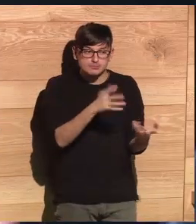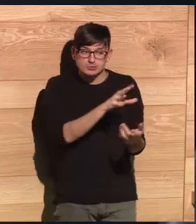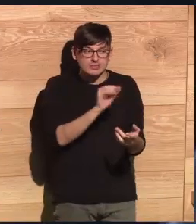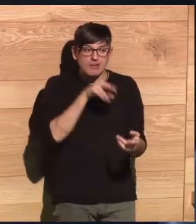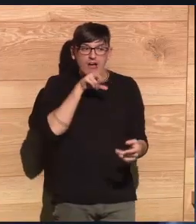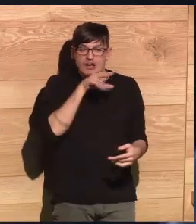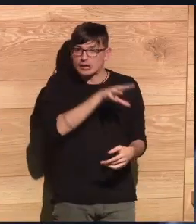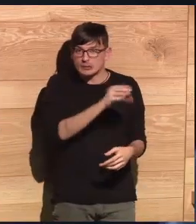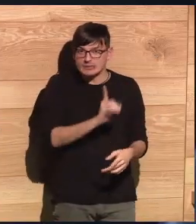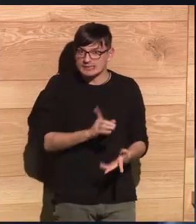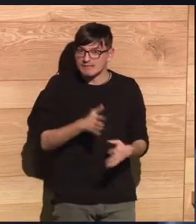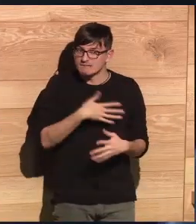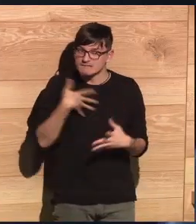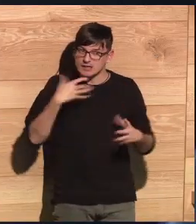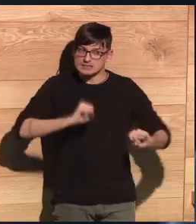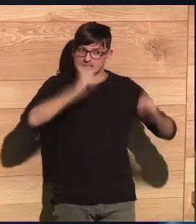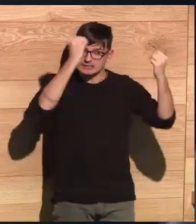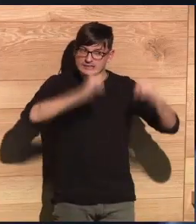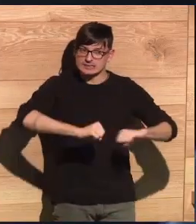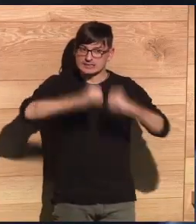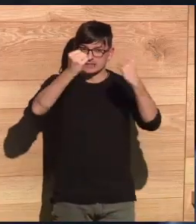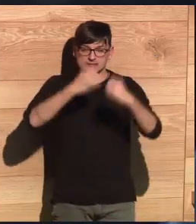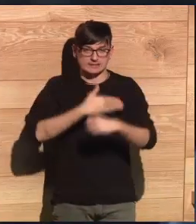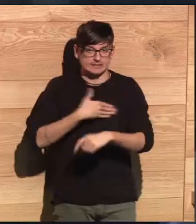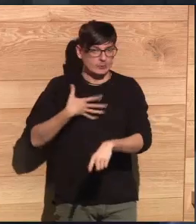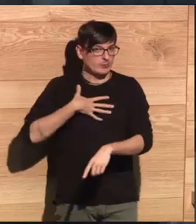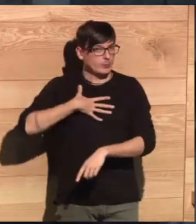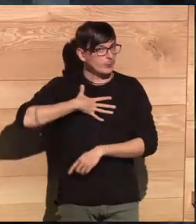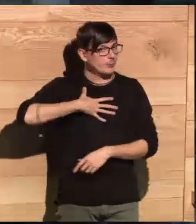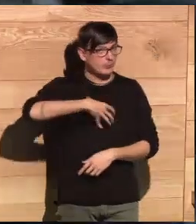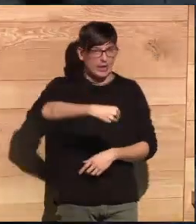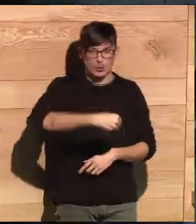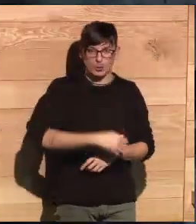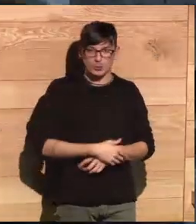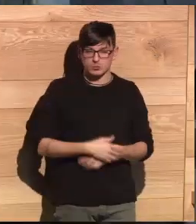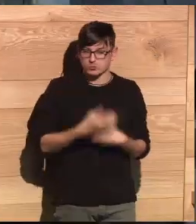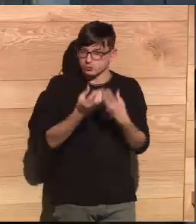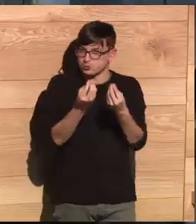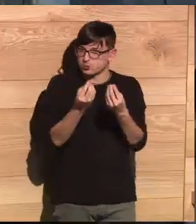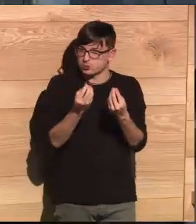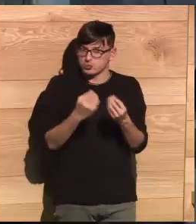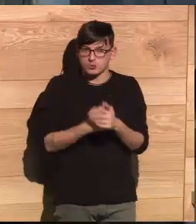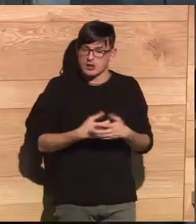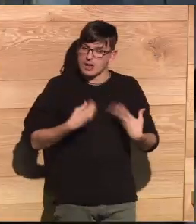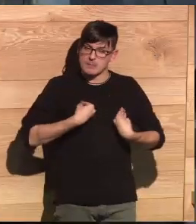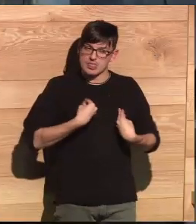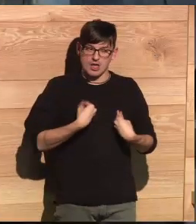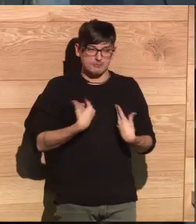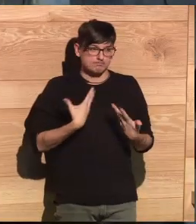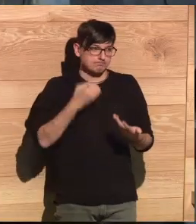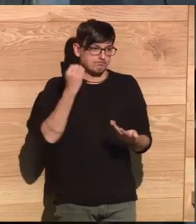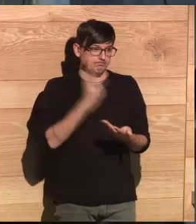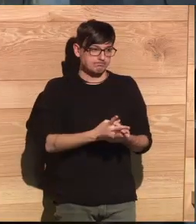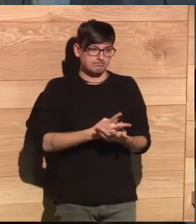lo que hablaban. Me parece de una valentía, de una osadía, de un arriesgar la vida por